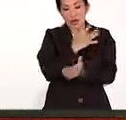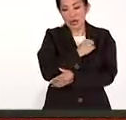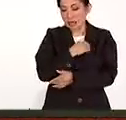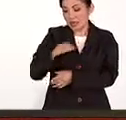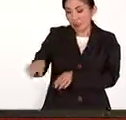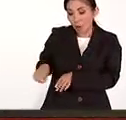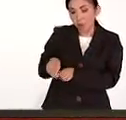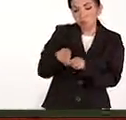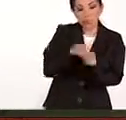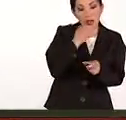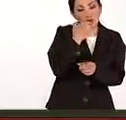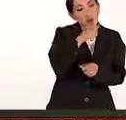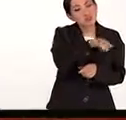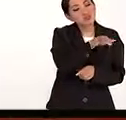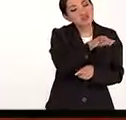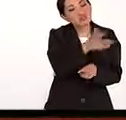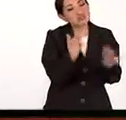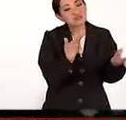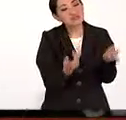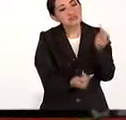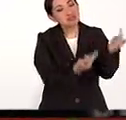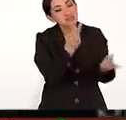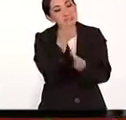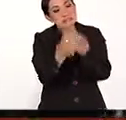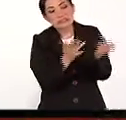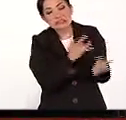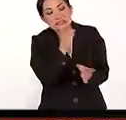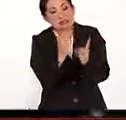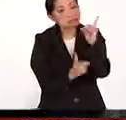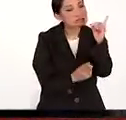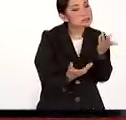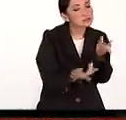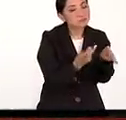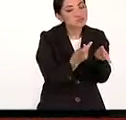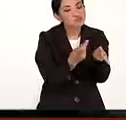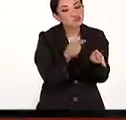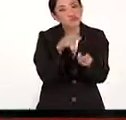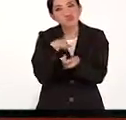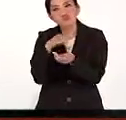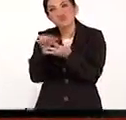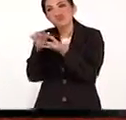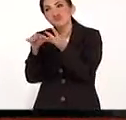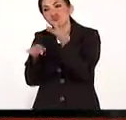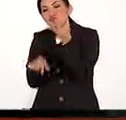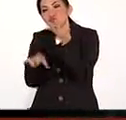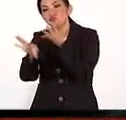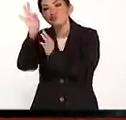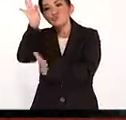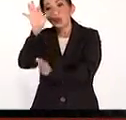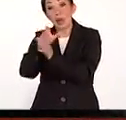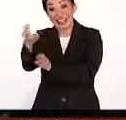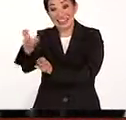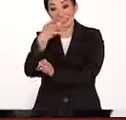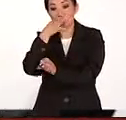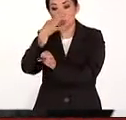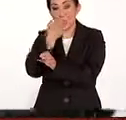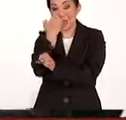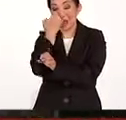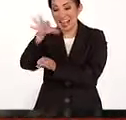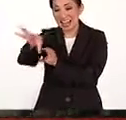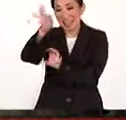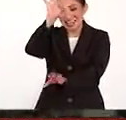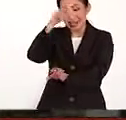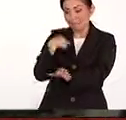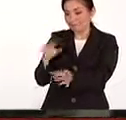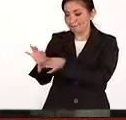de entre las escuelas les pregunto agoto mis inquietudes y tomó una decisión de que mi hijo cursé en esa escuela ese nivel